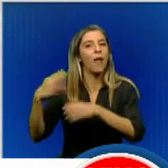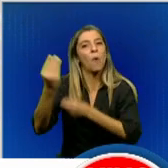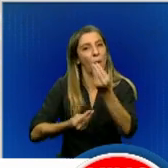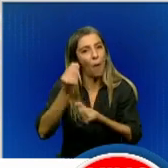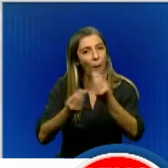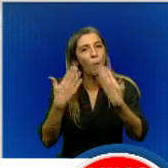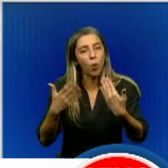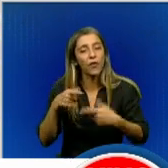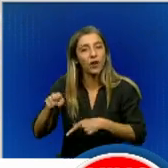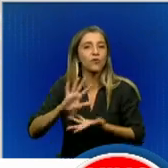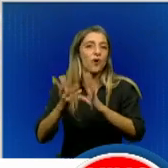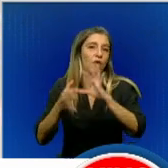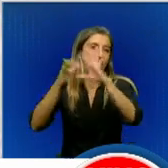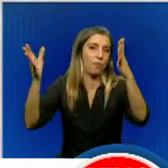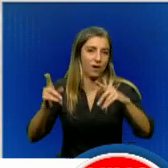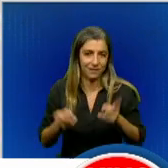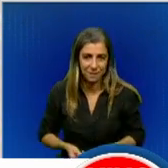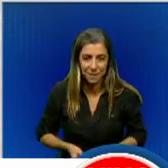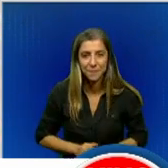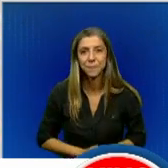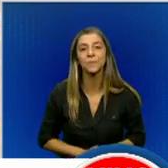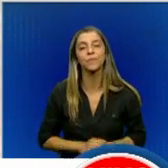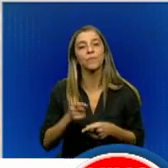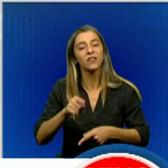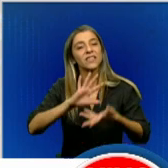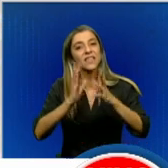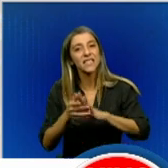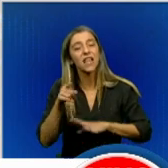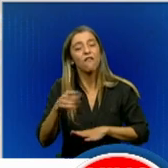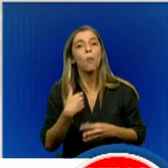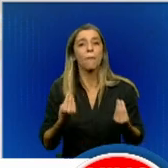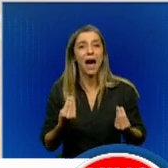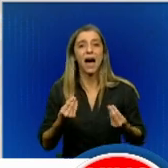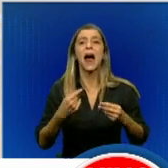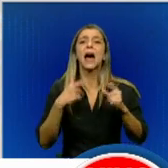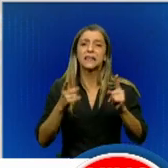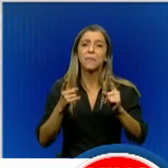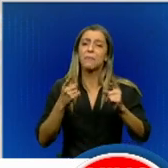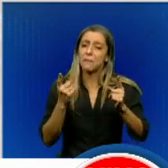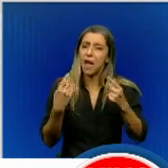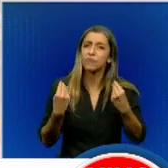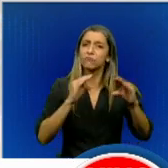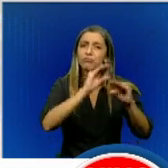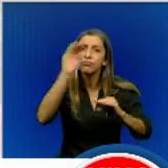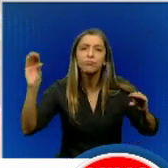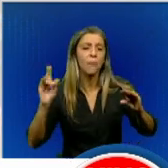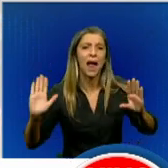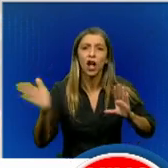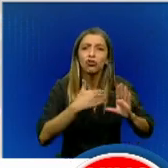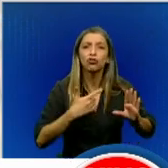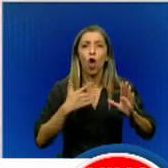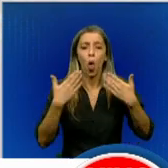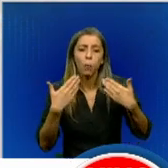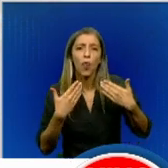y más democrática con esta política de redistribución lo que estamos llevando adelante es un